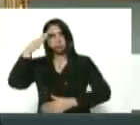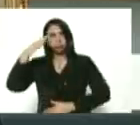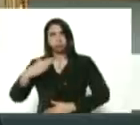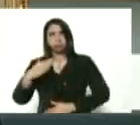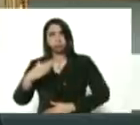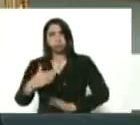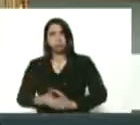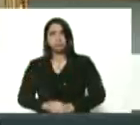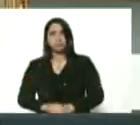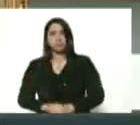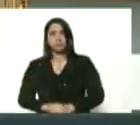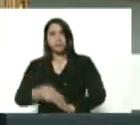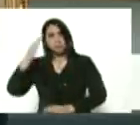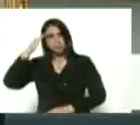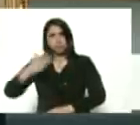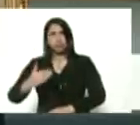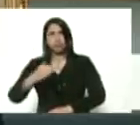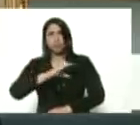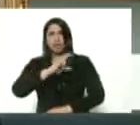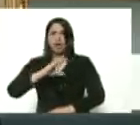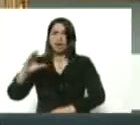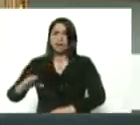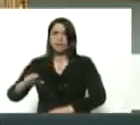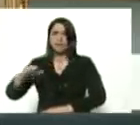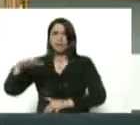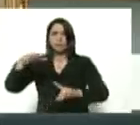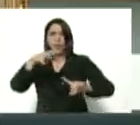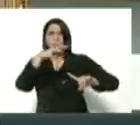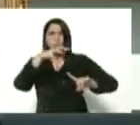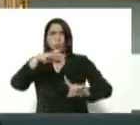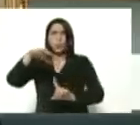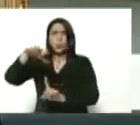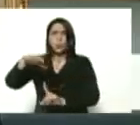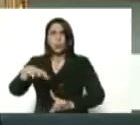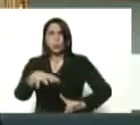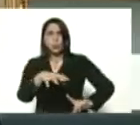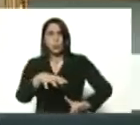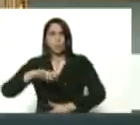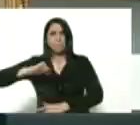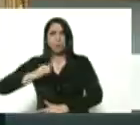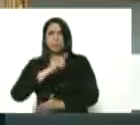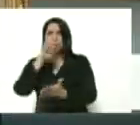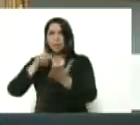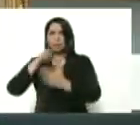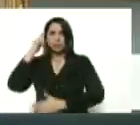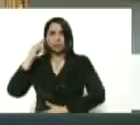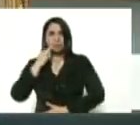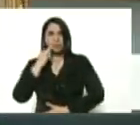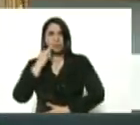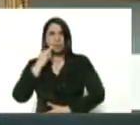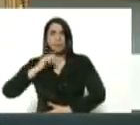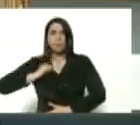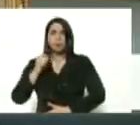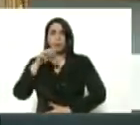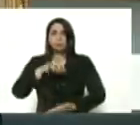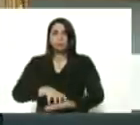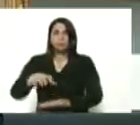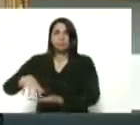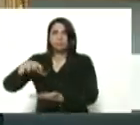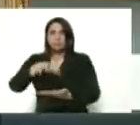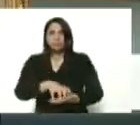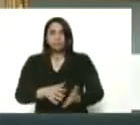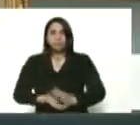tropa de Fuerza Caribe, de paracaidistas, la Policía Nacional Bolivariana, las policías estadales,